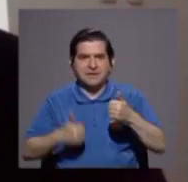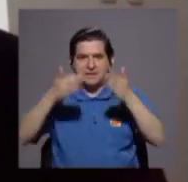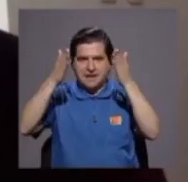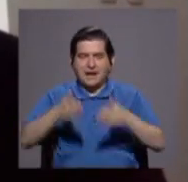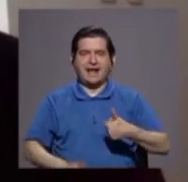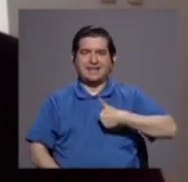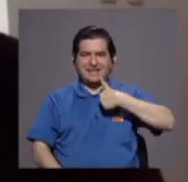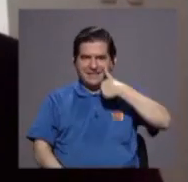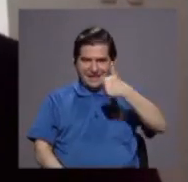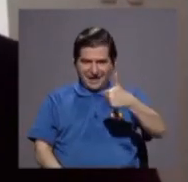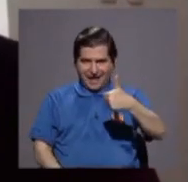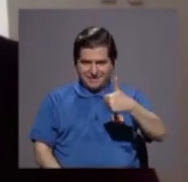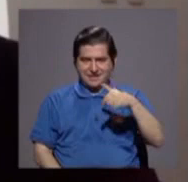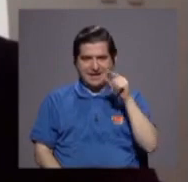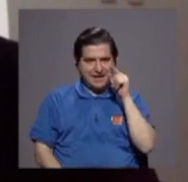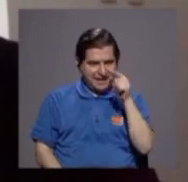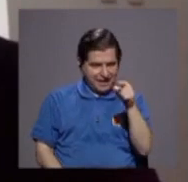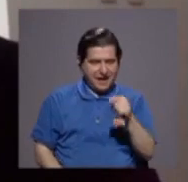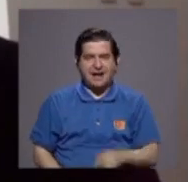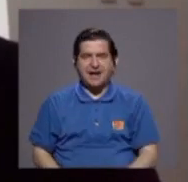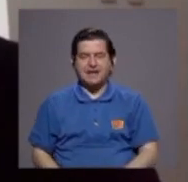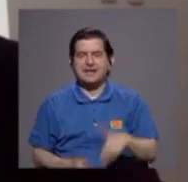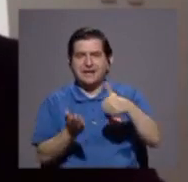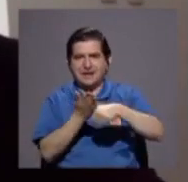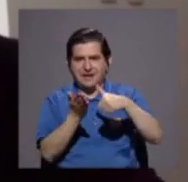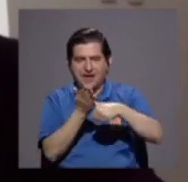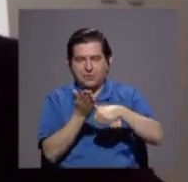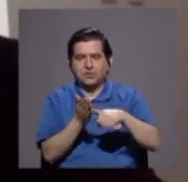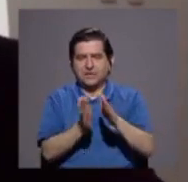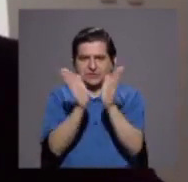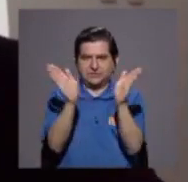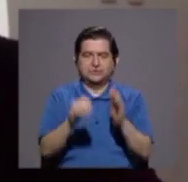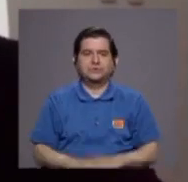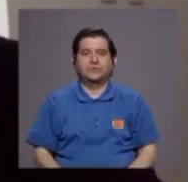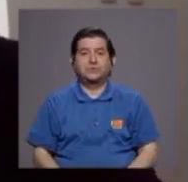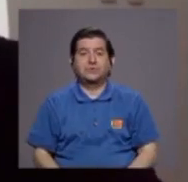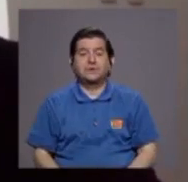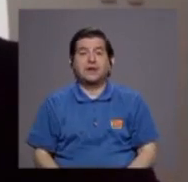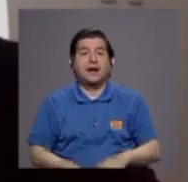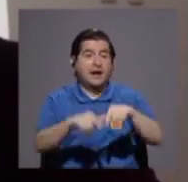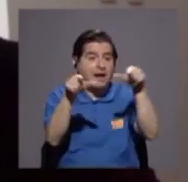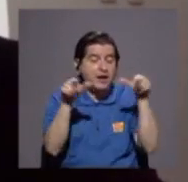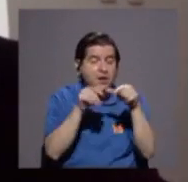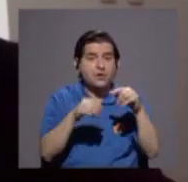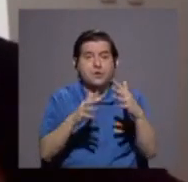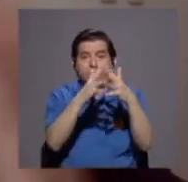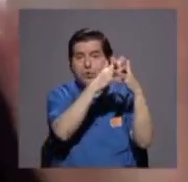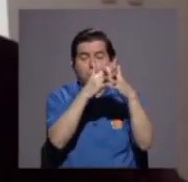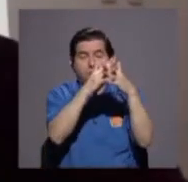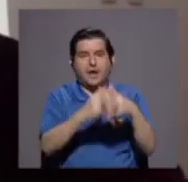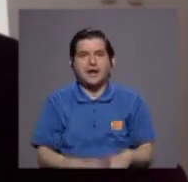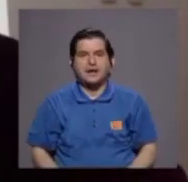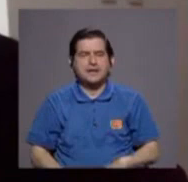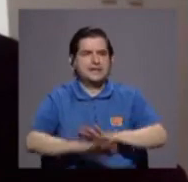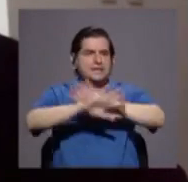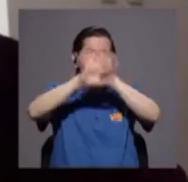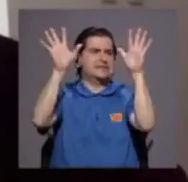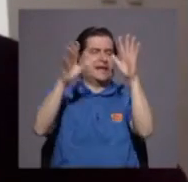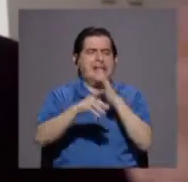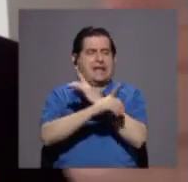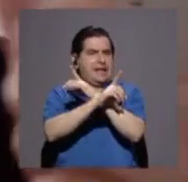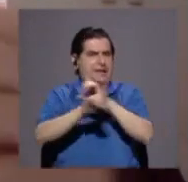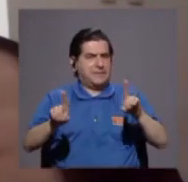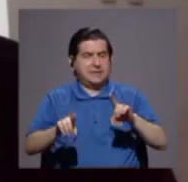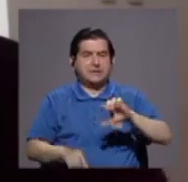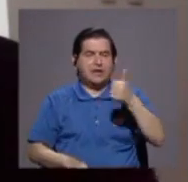que gana ese estado. Ahora, hay estados en Estados Unidos que son claramente demócratas